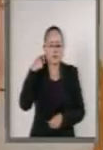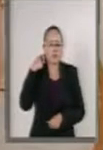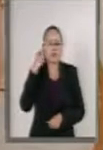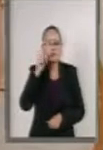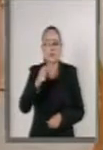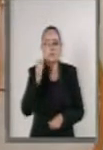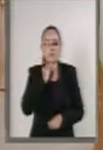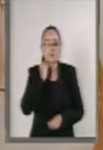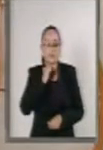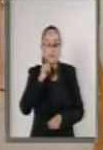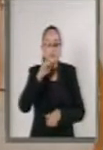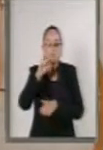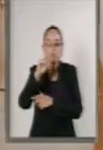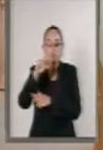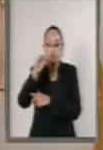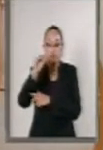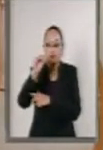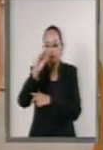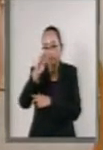Senador Miguel Barbosa,